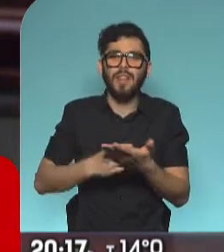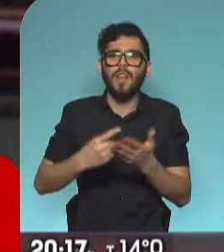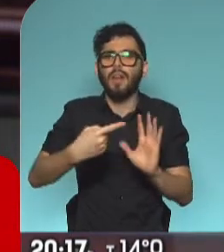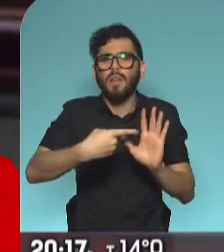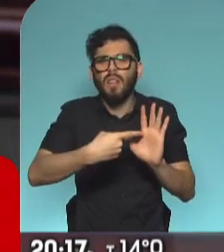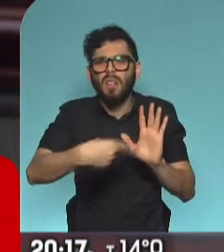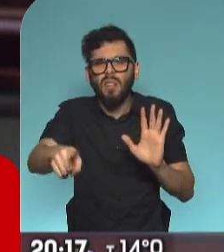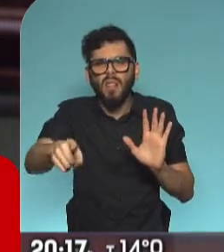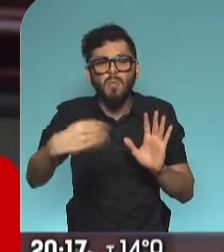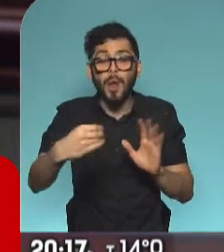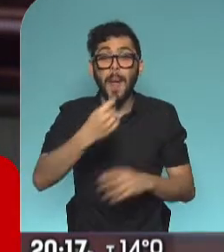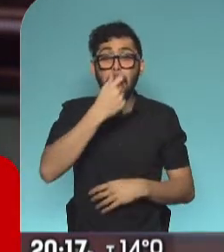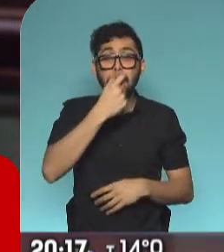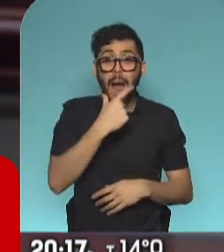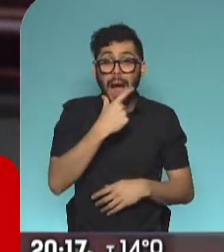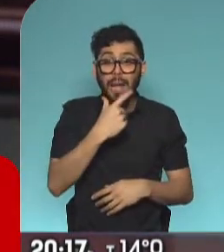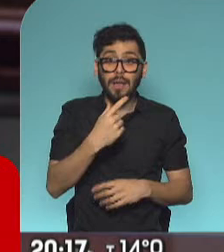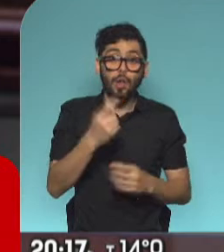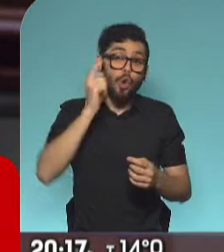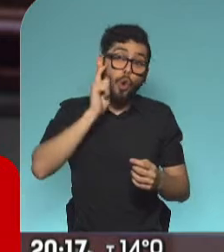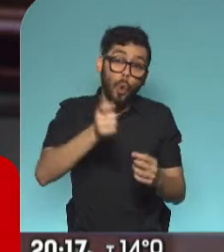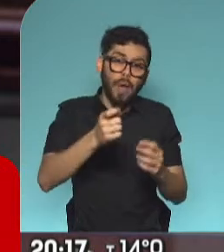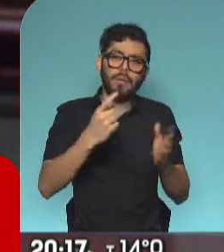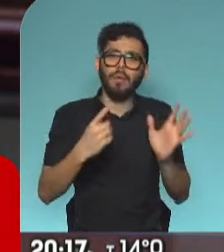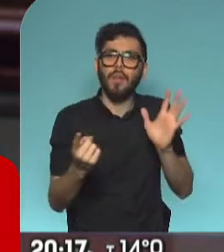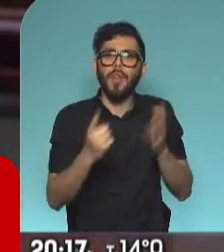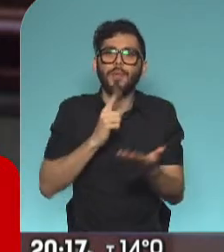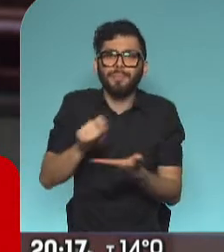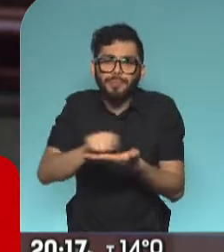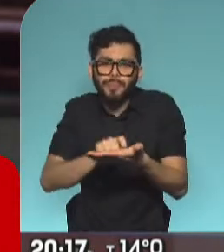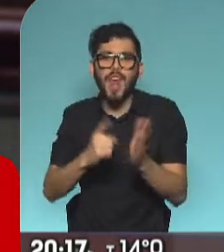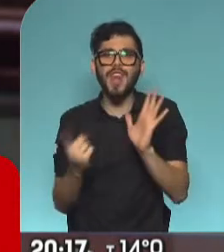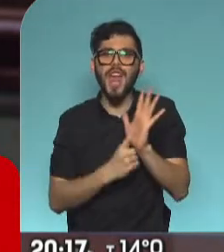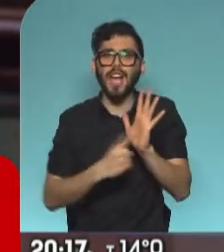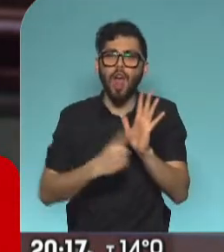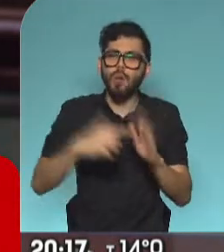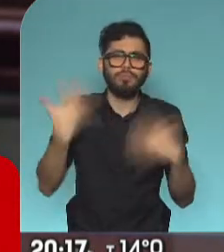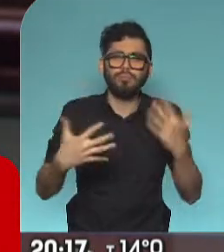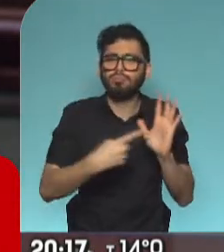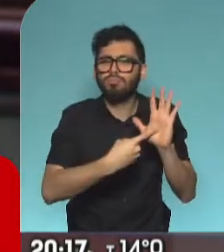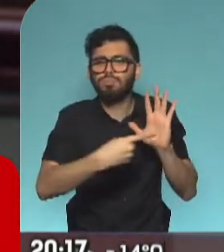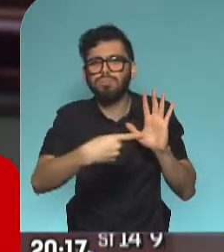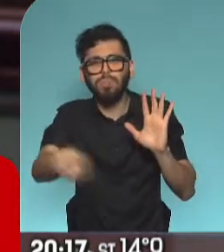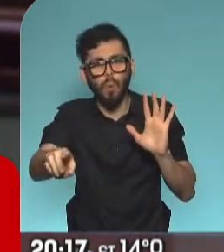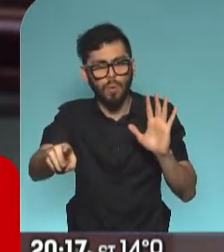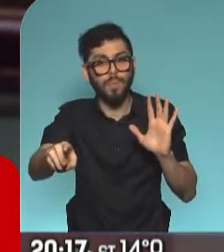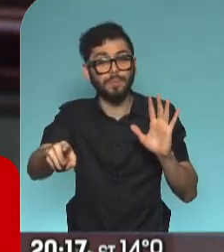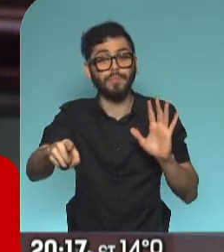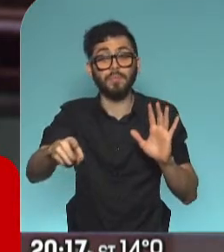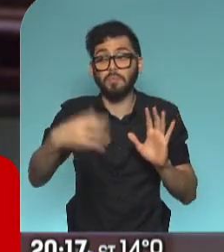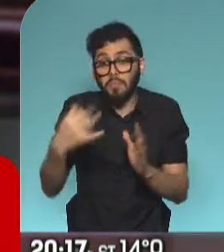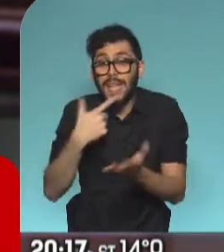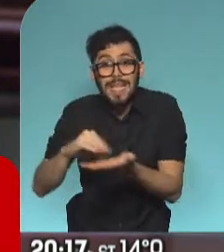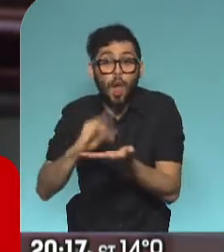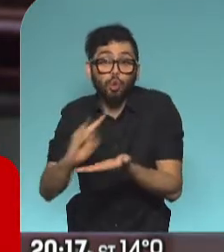por decreto de Mauricio Macri. Y ahí nos remontamos hacia atrás, porque desde el principio de la gestión de Cambiemos, de la